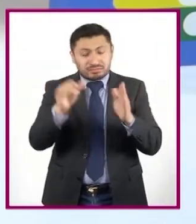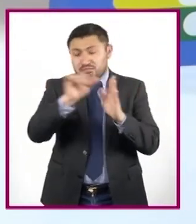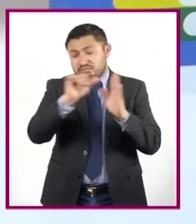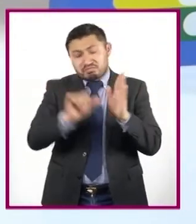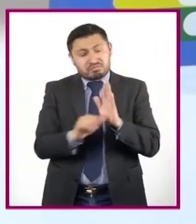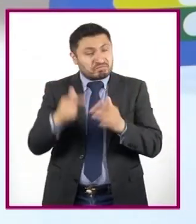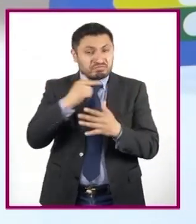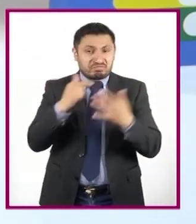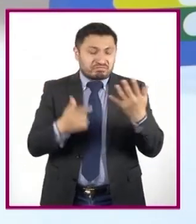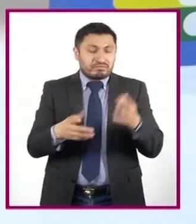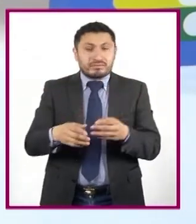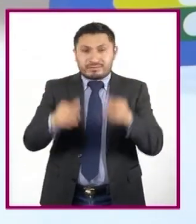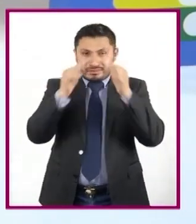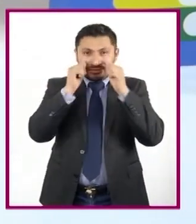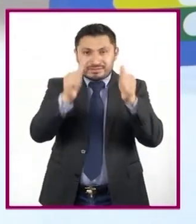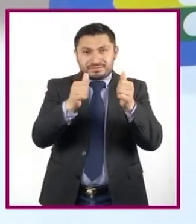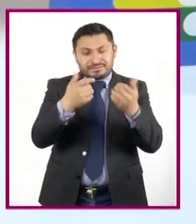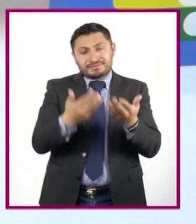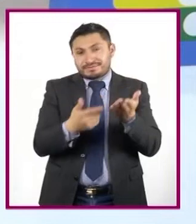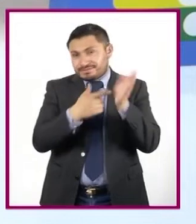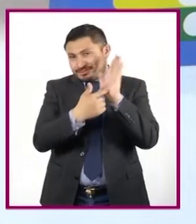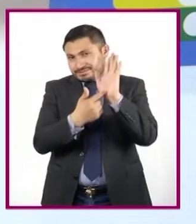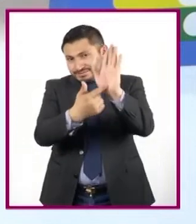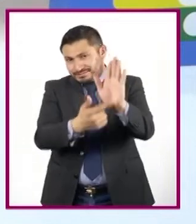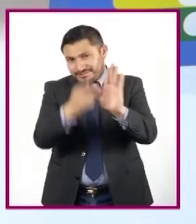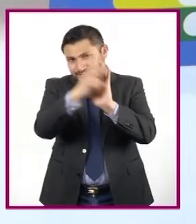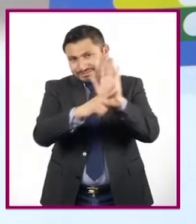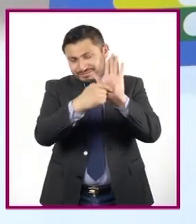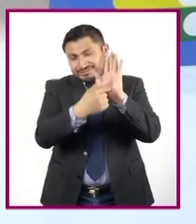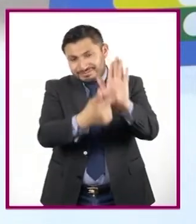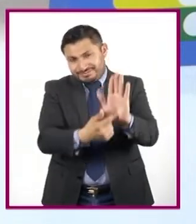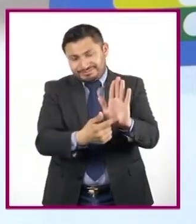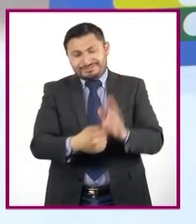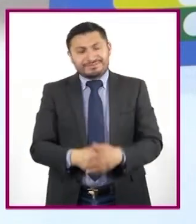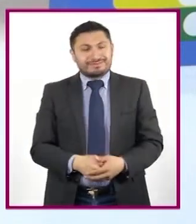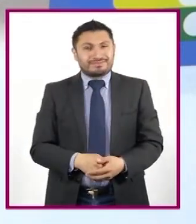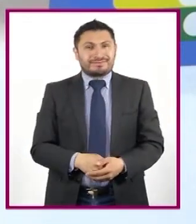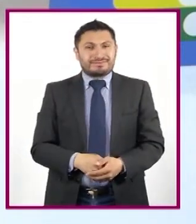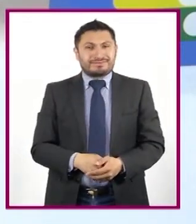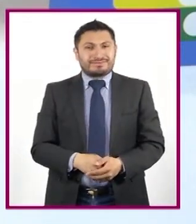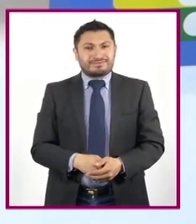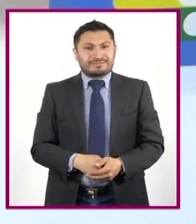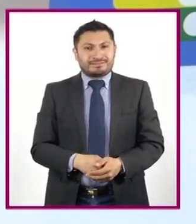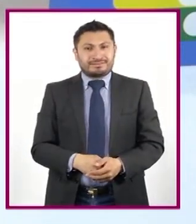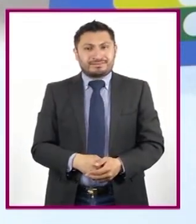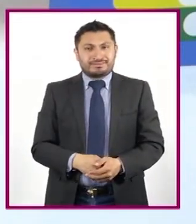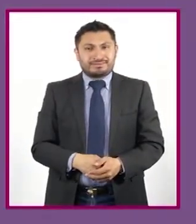artículos. Pongamos atención al siguiente video que nos habla al respecto. ¡Corre video!